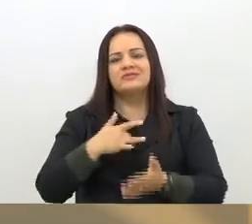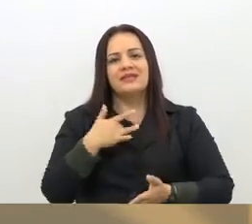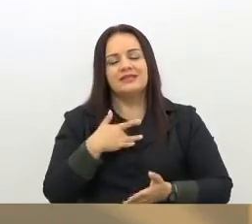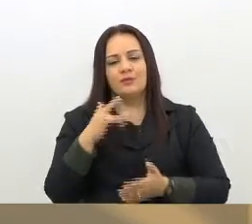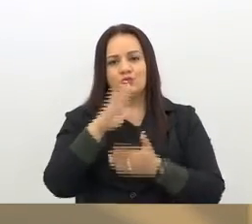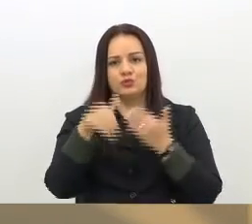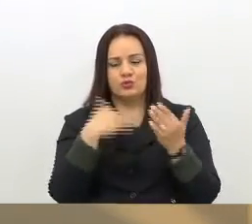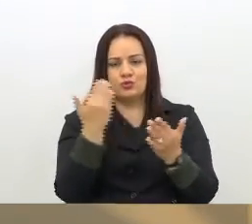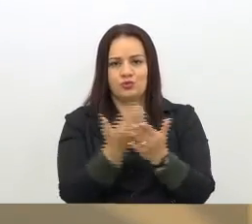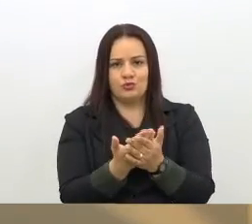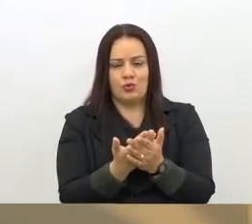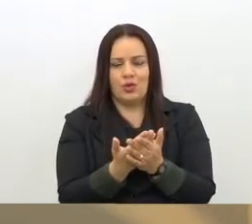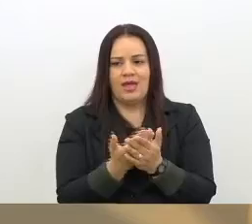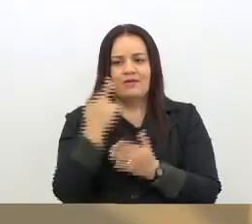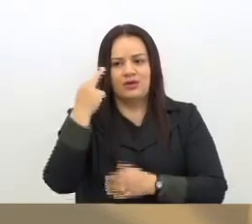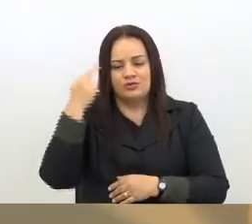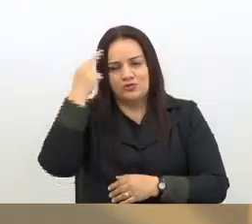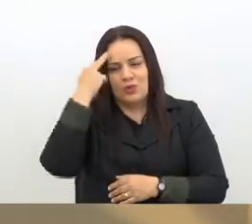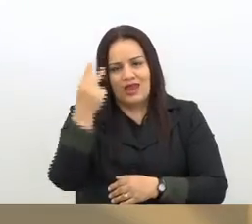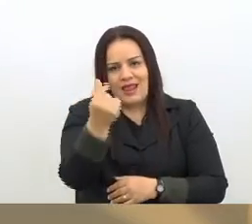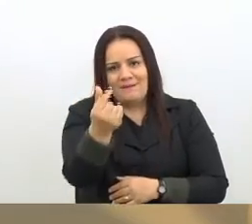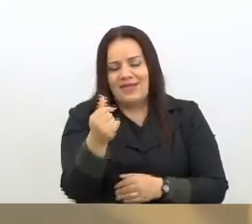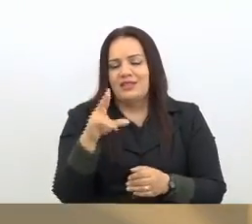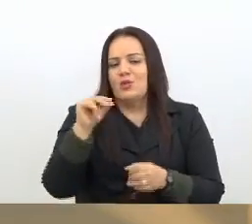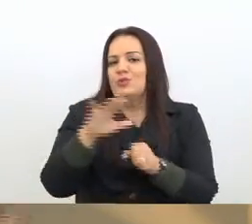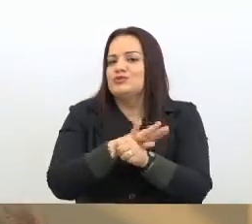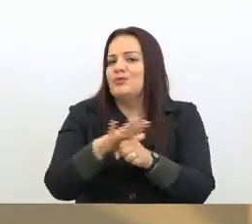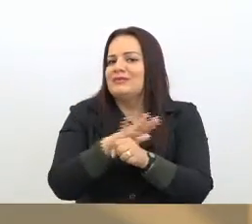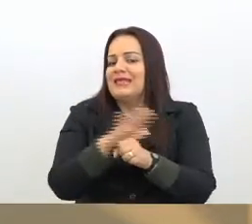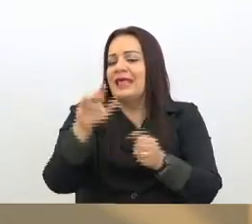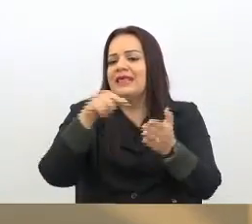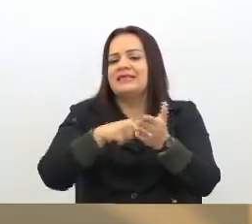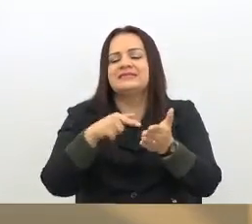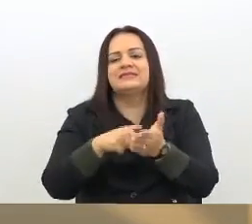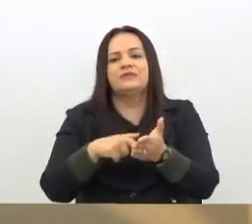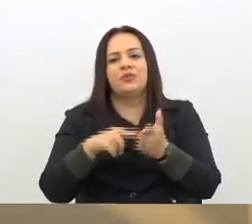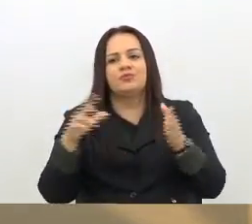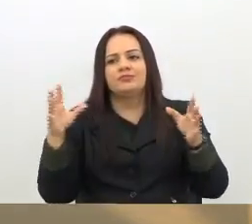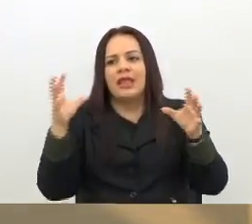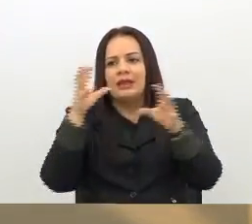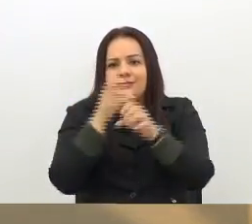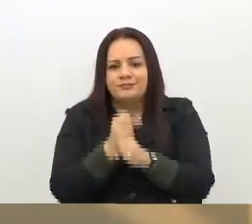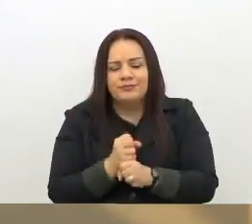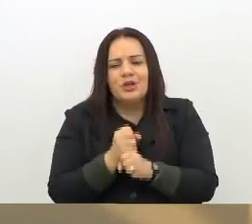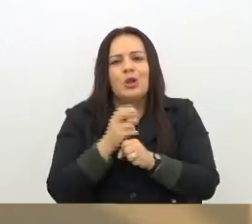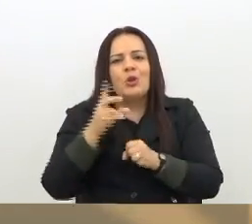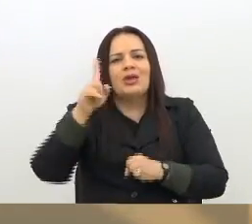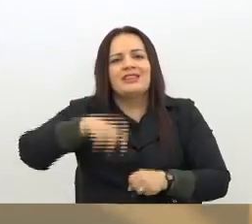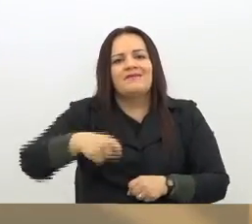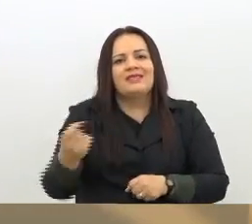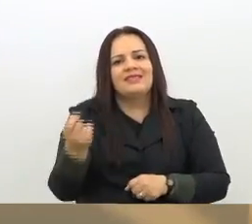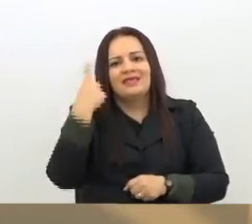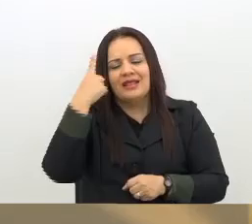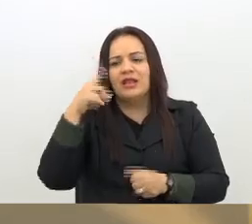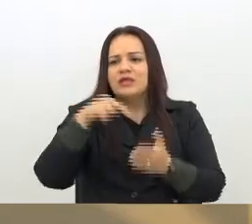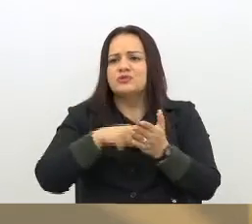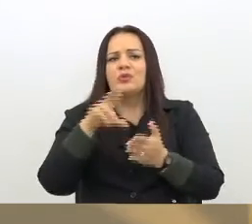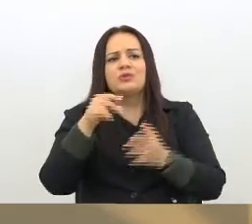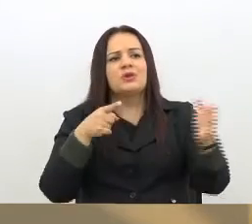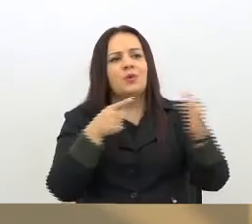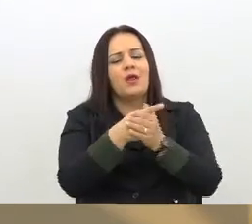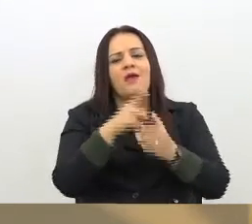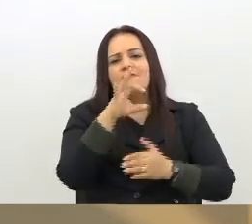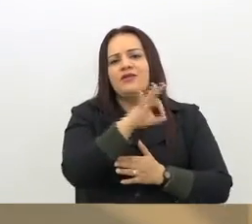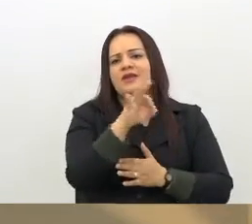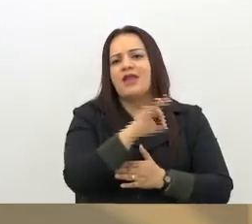toda razón que la plata no nos alcanza. Ese es el contexto que hay que entender. Esto no es un tema en contra de Fernando Cruz, este